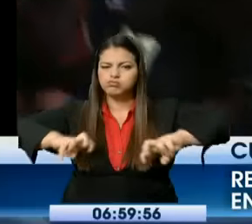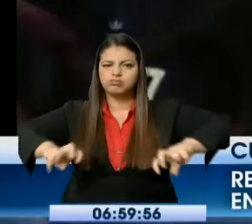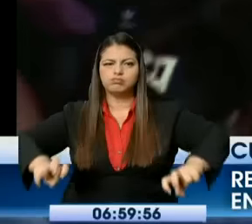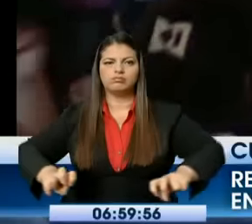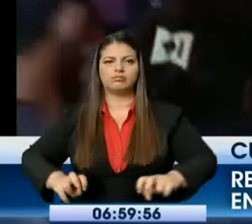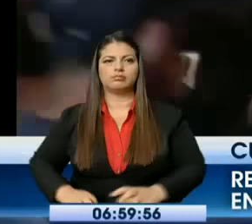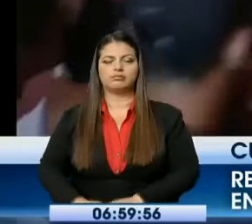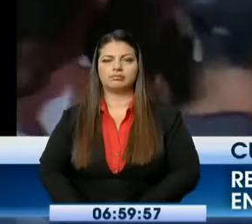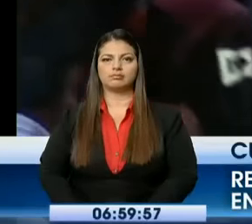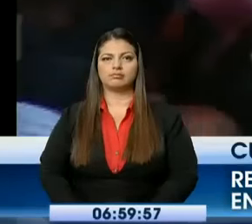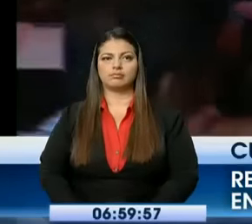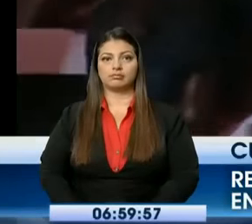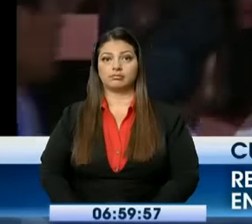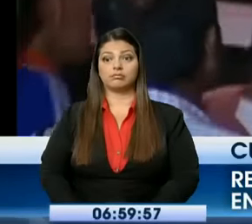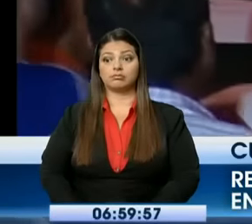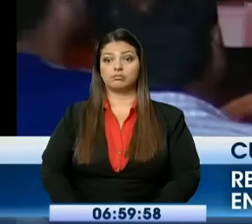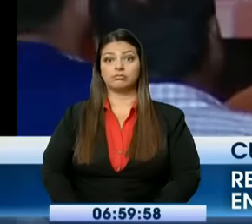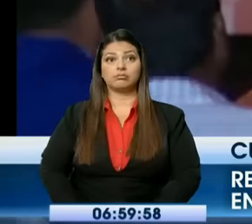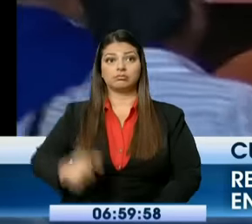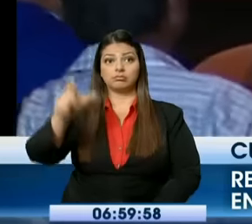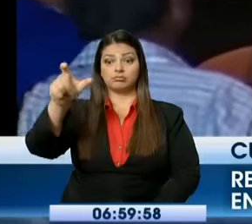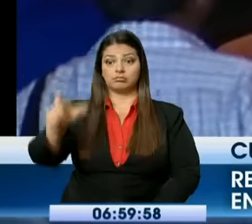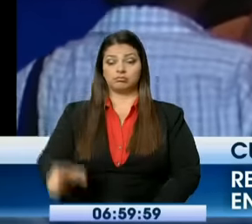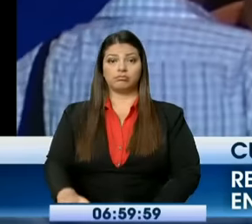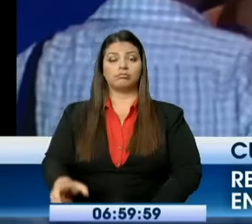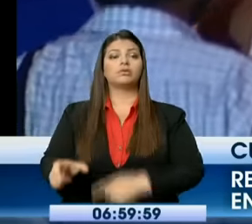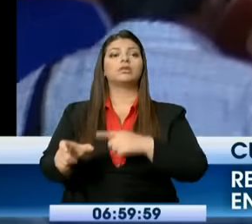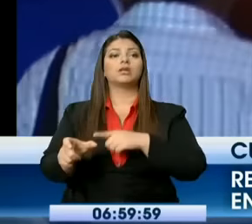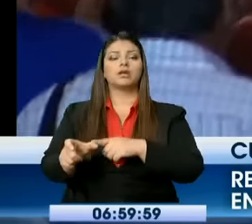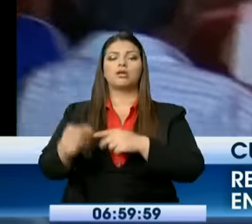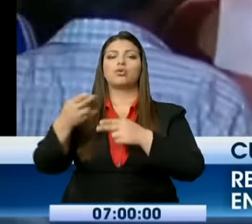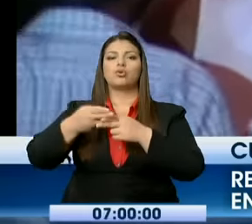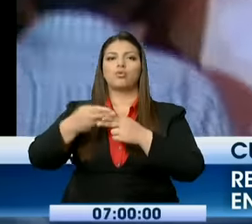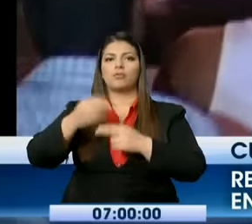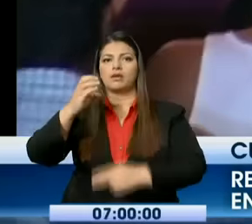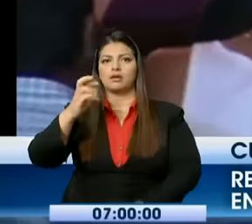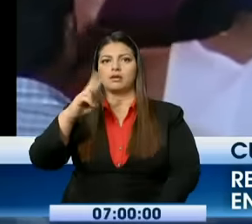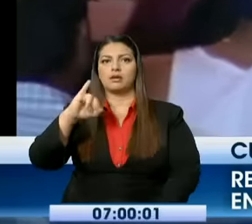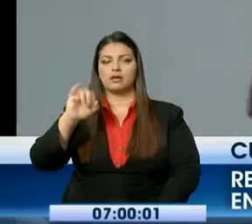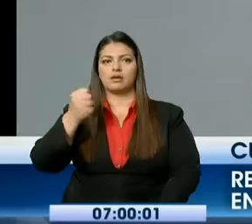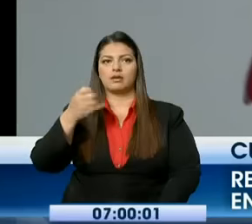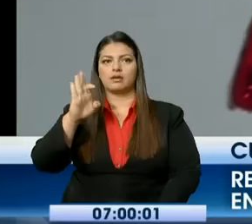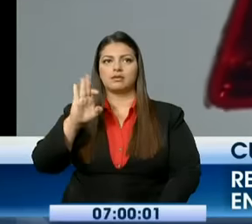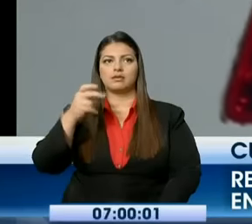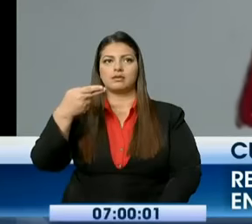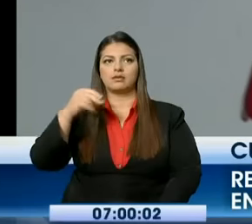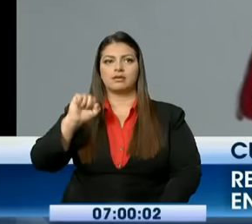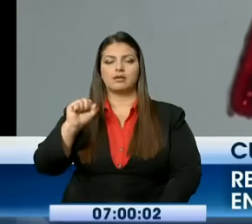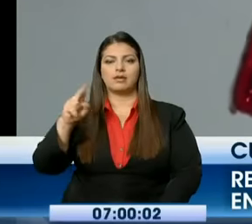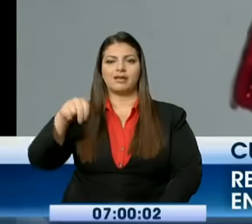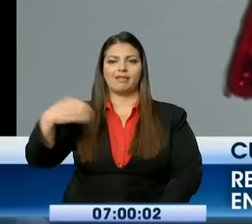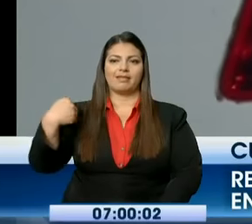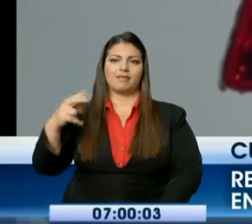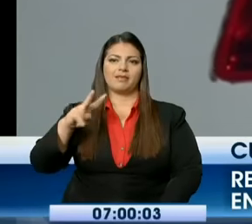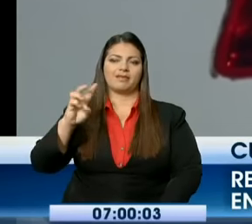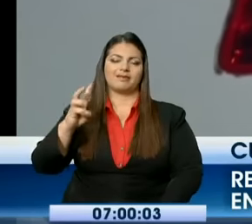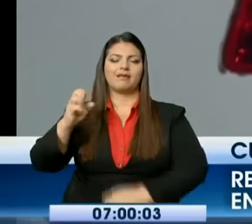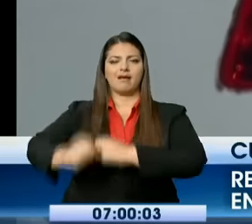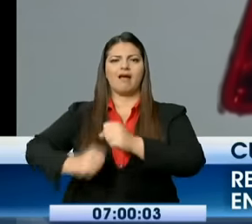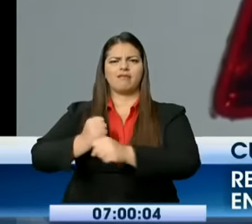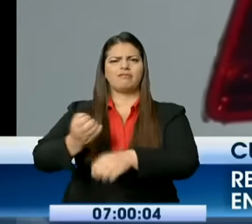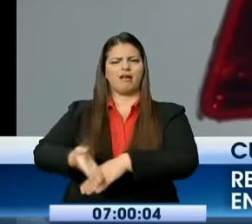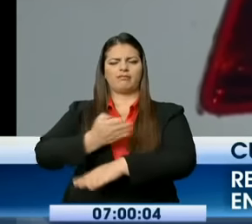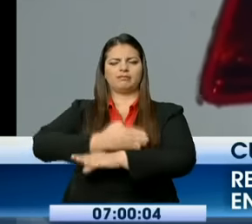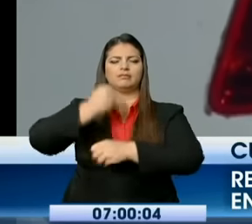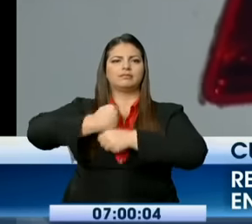campo. Uno de los fallecidos fue identificado como Cristian Solís, de 26 años. Trabajaba como guardia en una